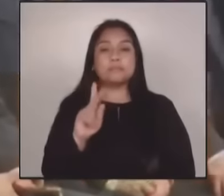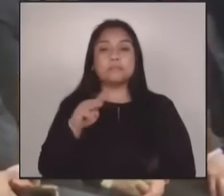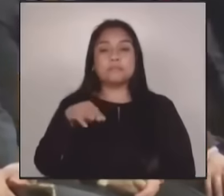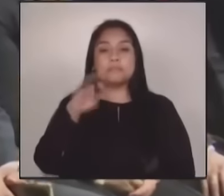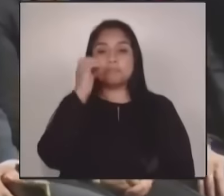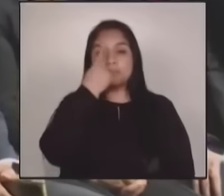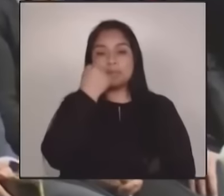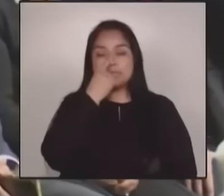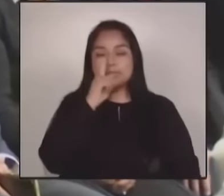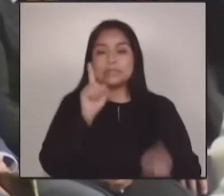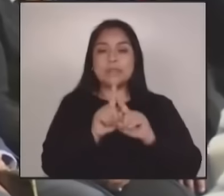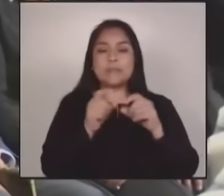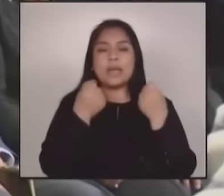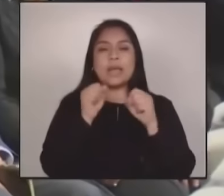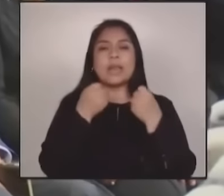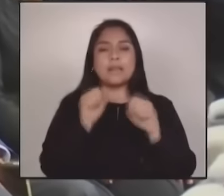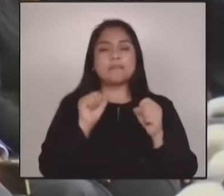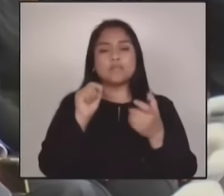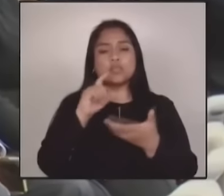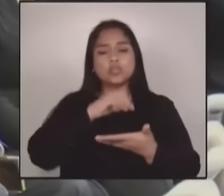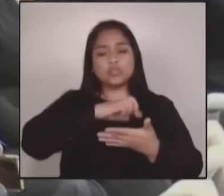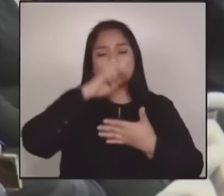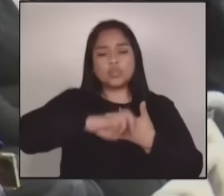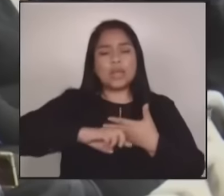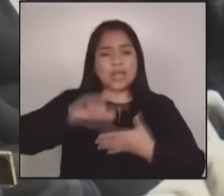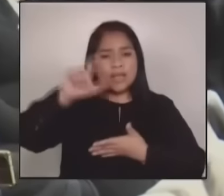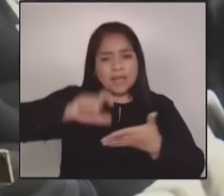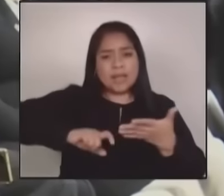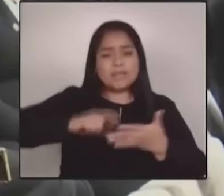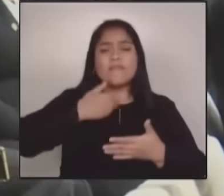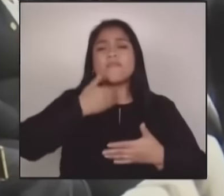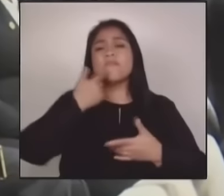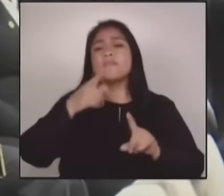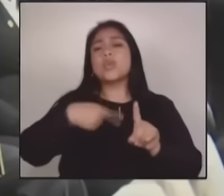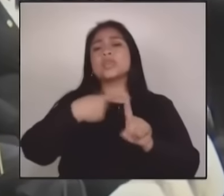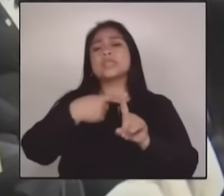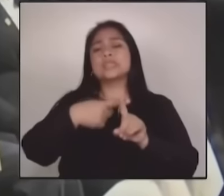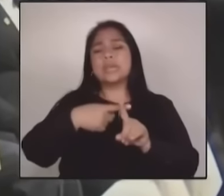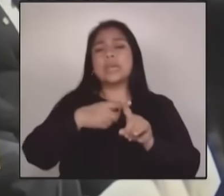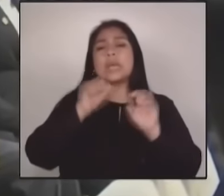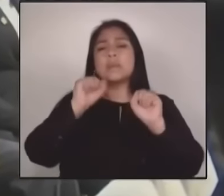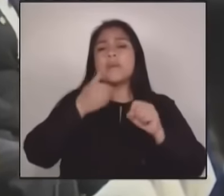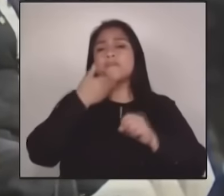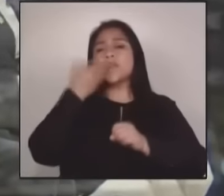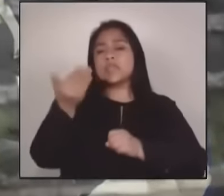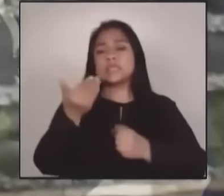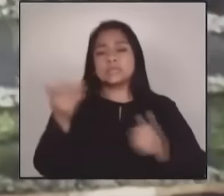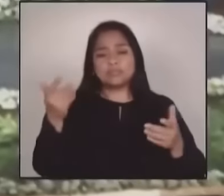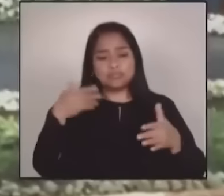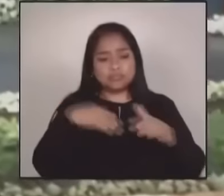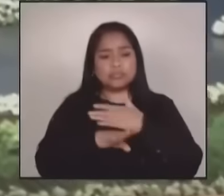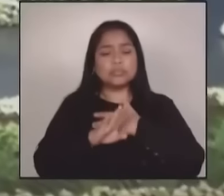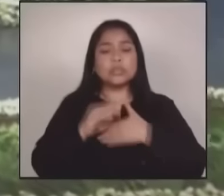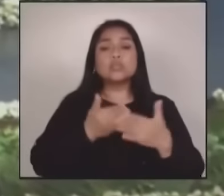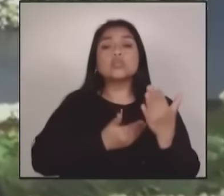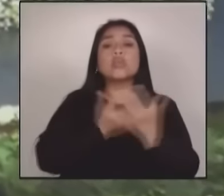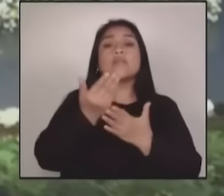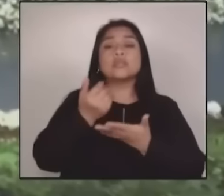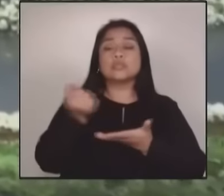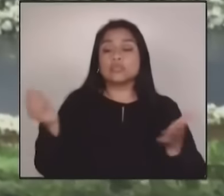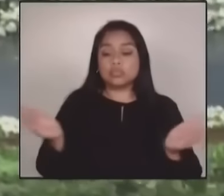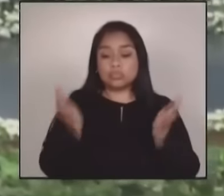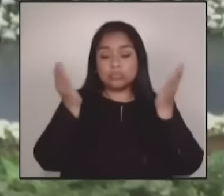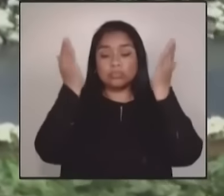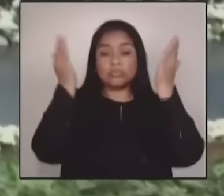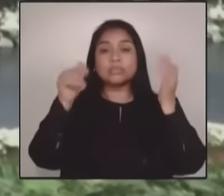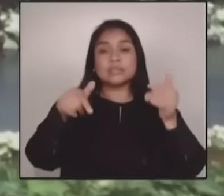Crearemos programas de crédito favorable que faciliten el ingreso de nuevos emprendedores al mercado.